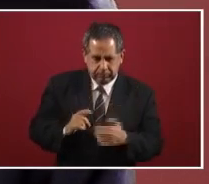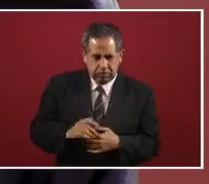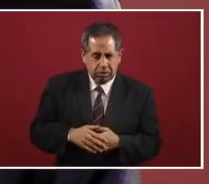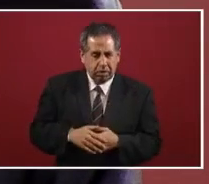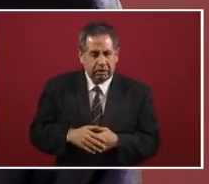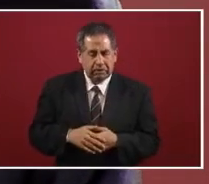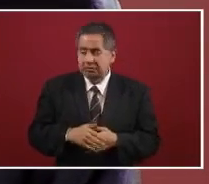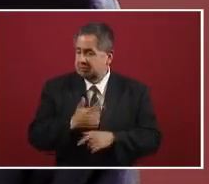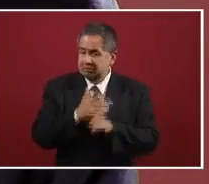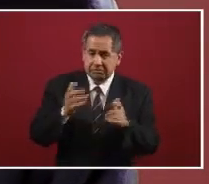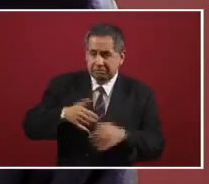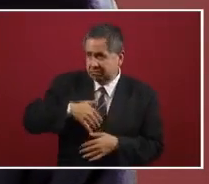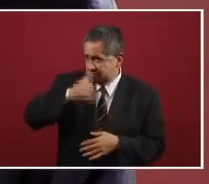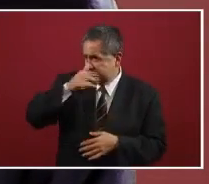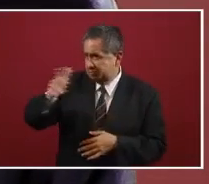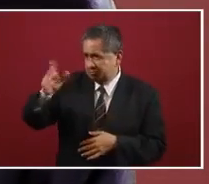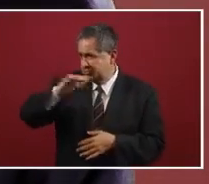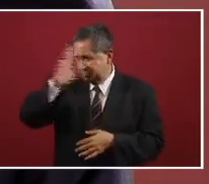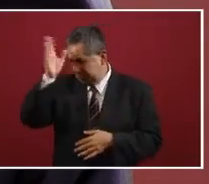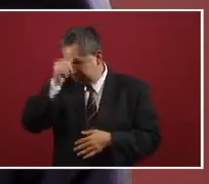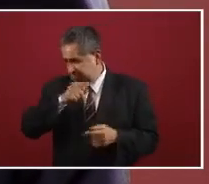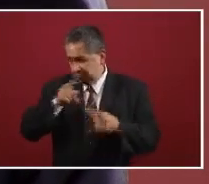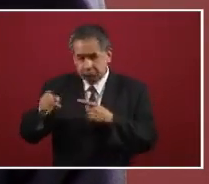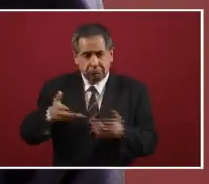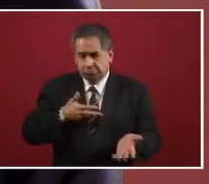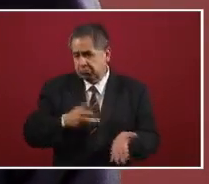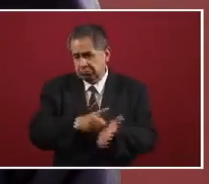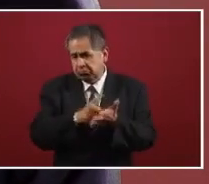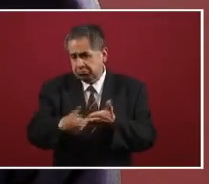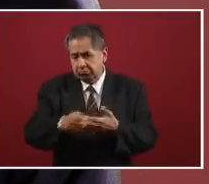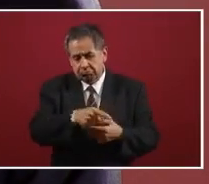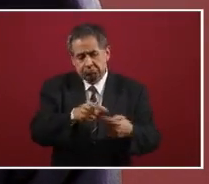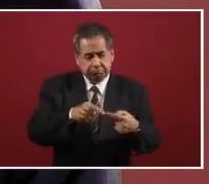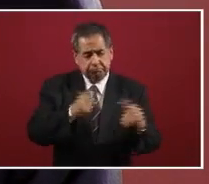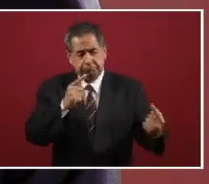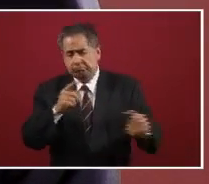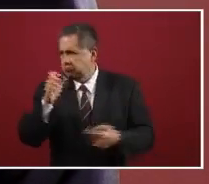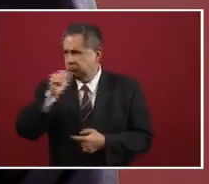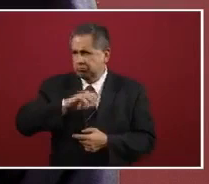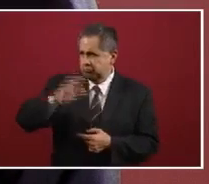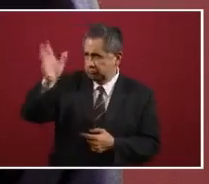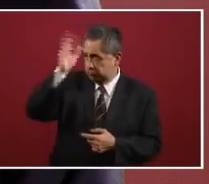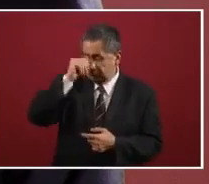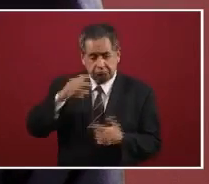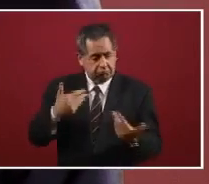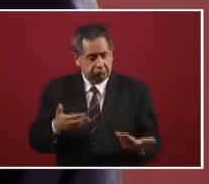protesta, el derecho a disentir, y que no